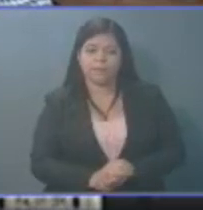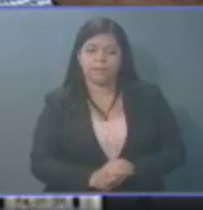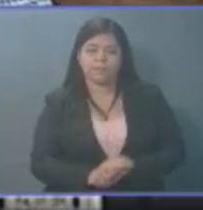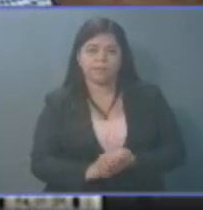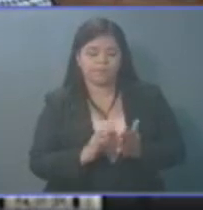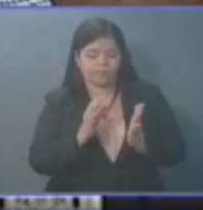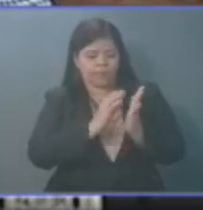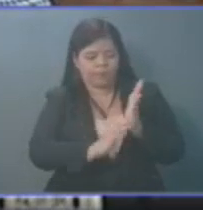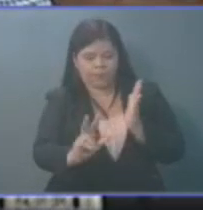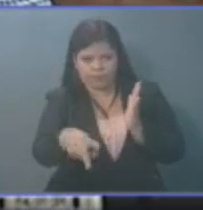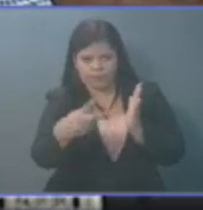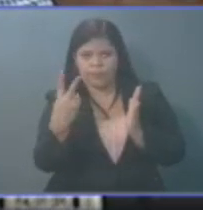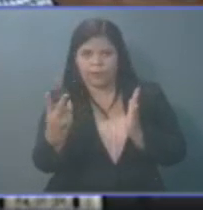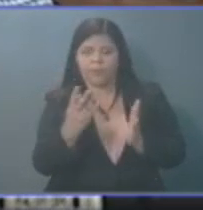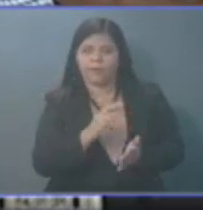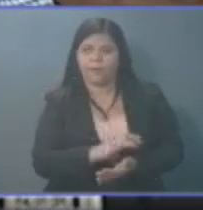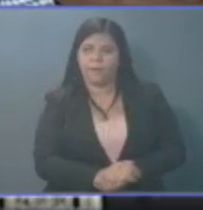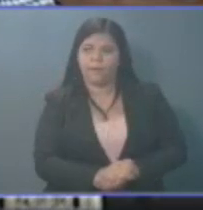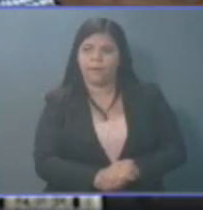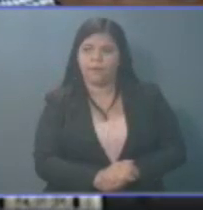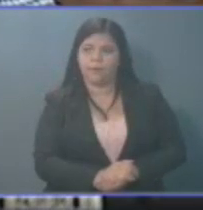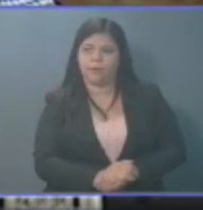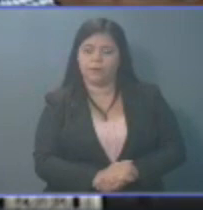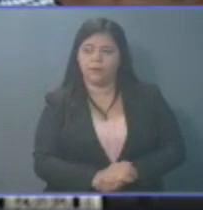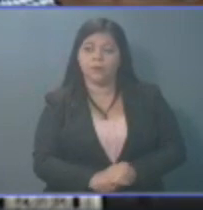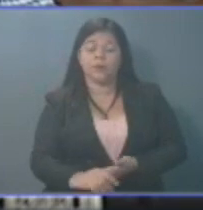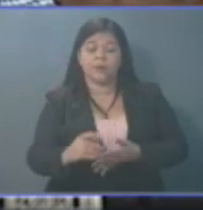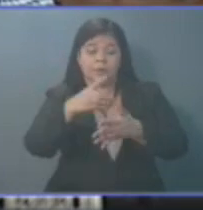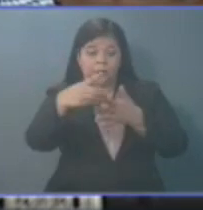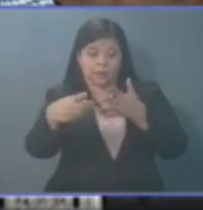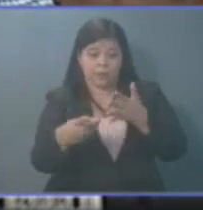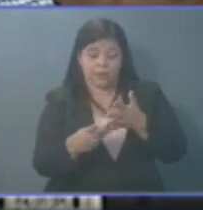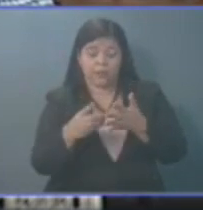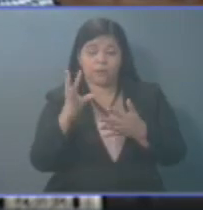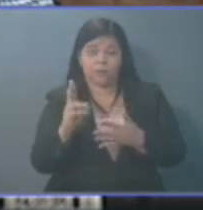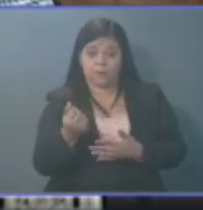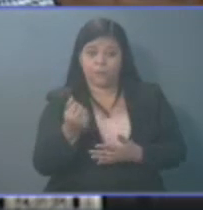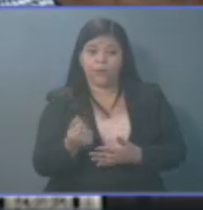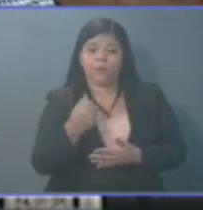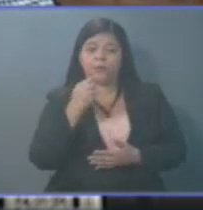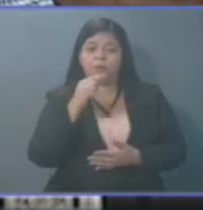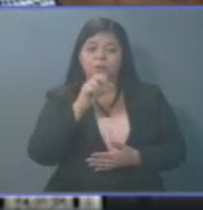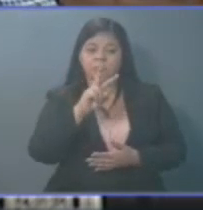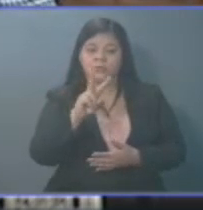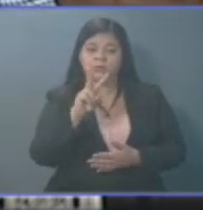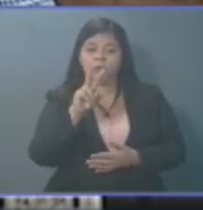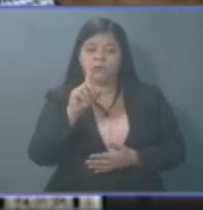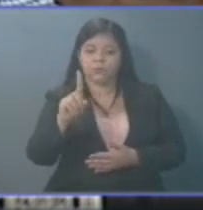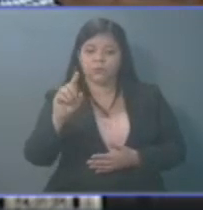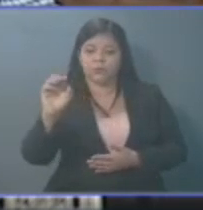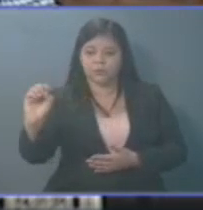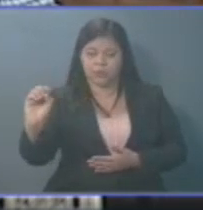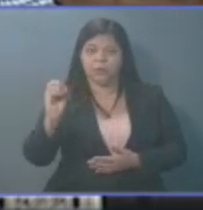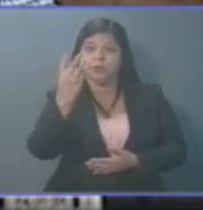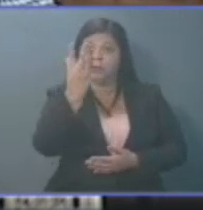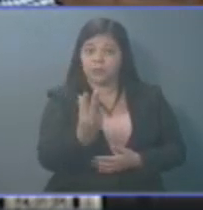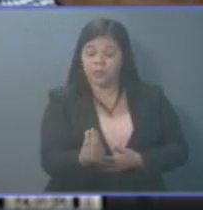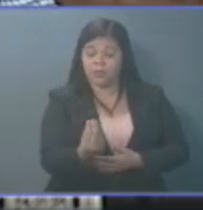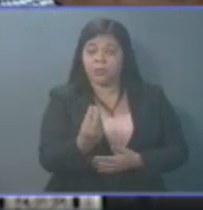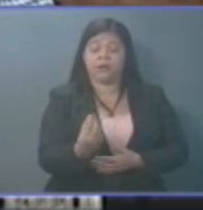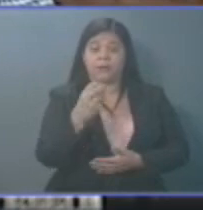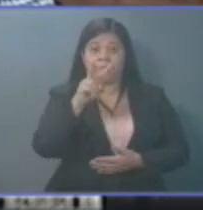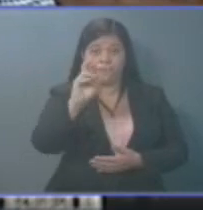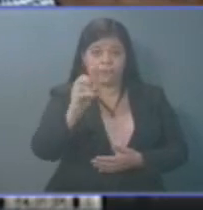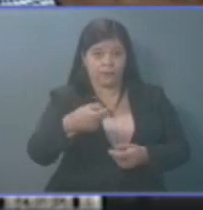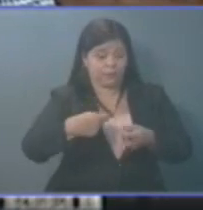Considerando dos, que mediante decreto legislativo número 210 de fecha 20